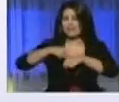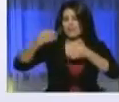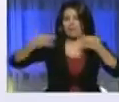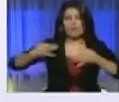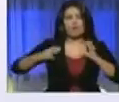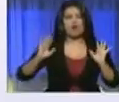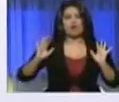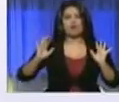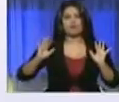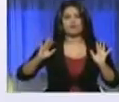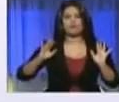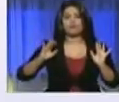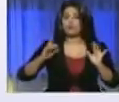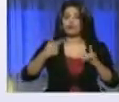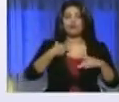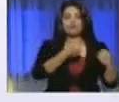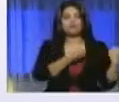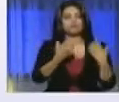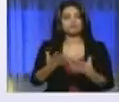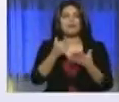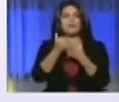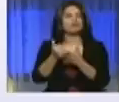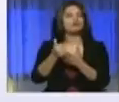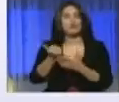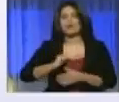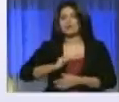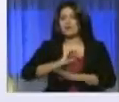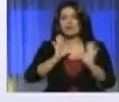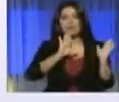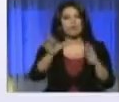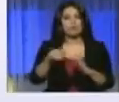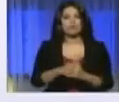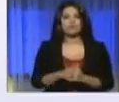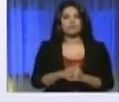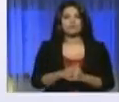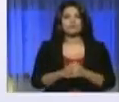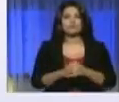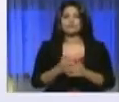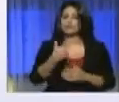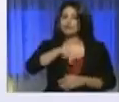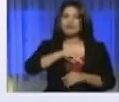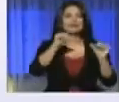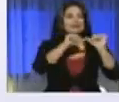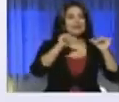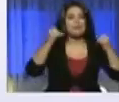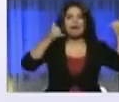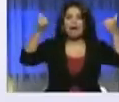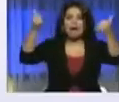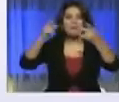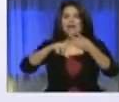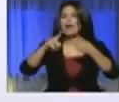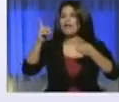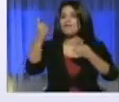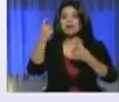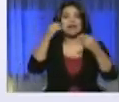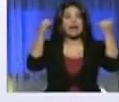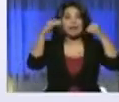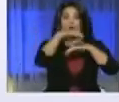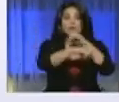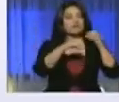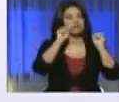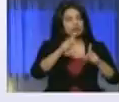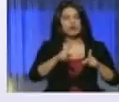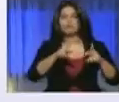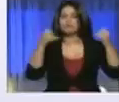Recursos tenemos también, lo que haga falta, lo que haya que traer. Los sistemas de cámara, seguir instalándolos.